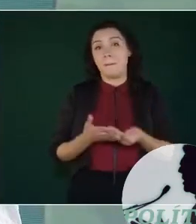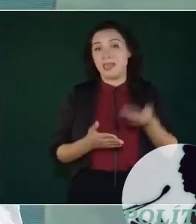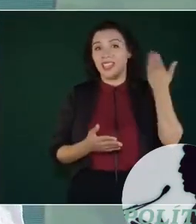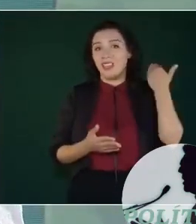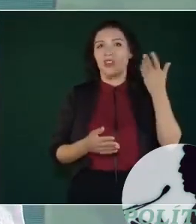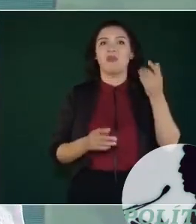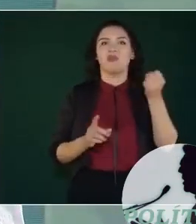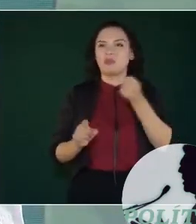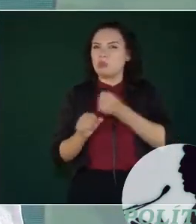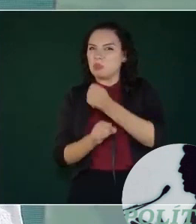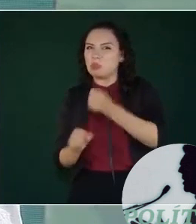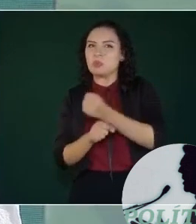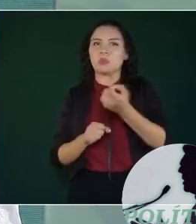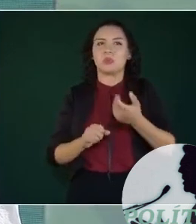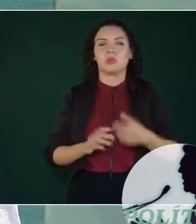tortura,